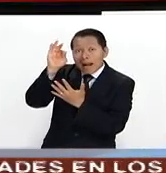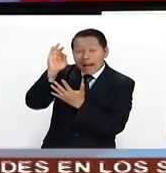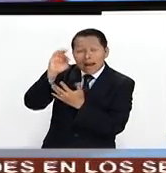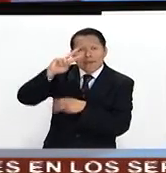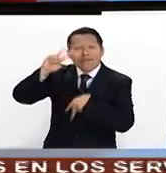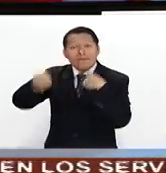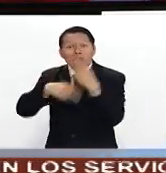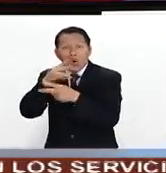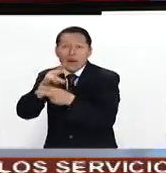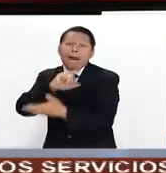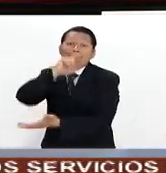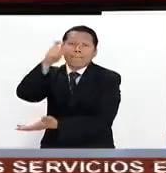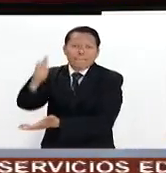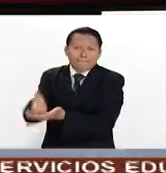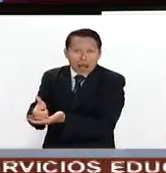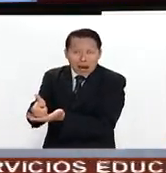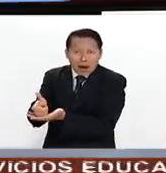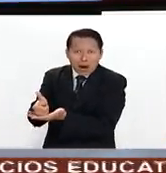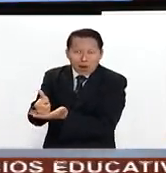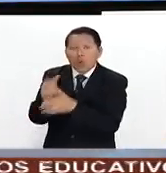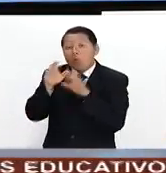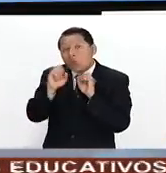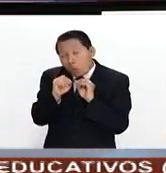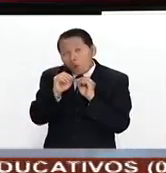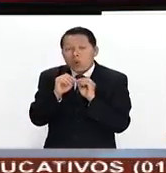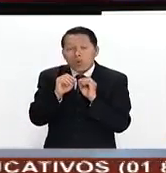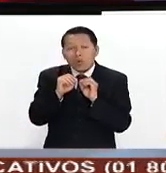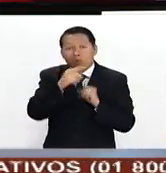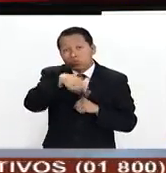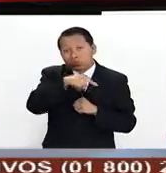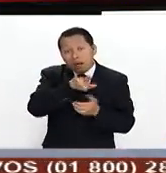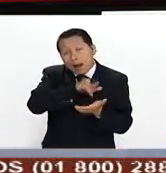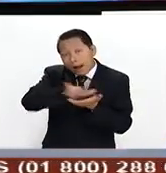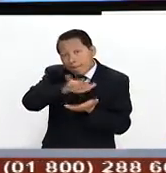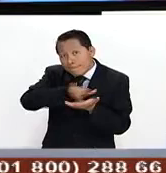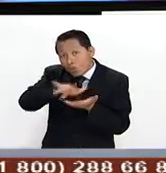ustedes, cuentan con algún sistema de apoyo si es que necesitan manutención?